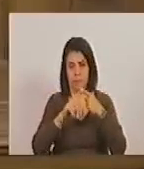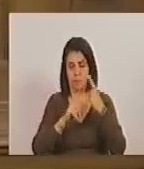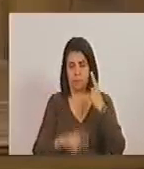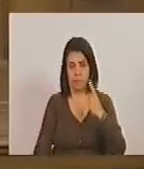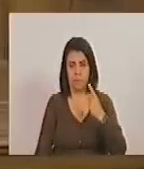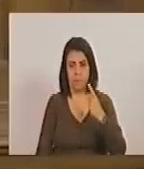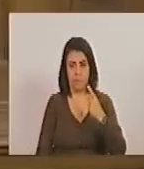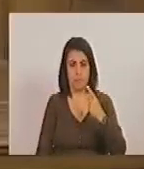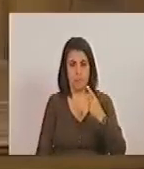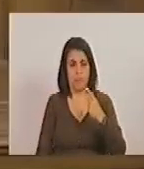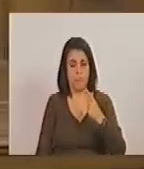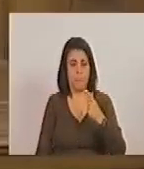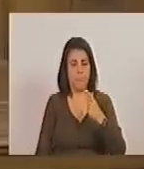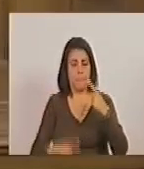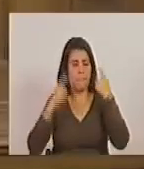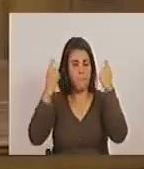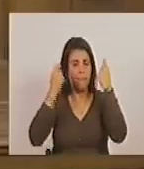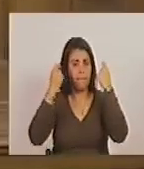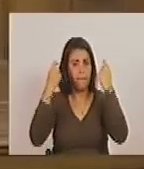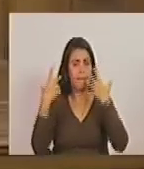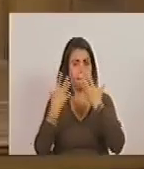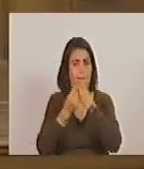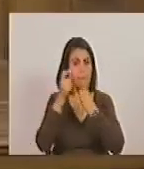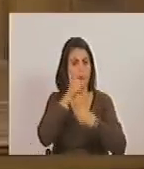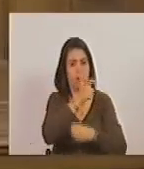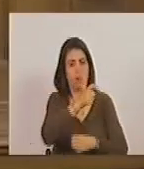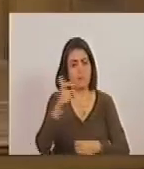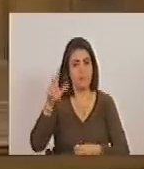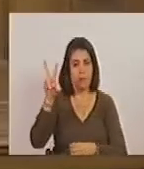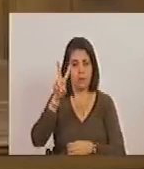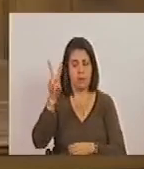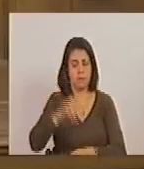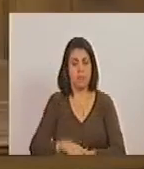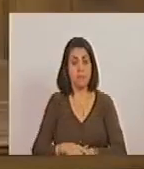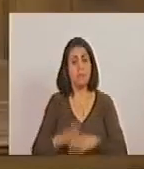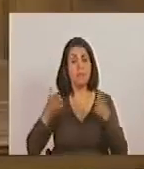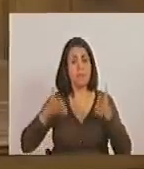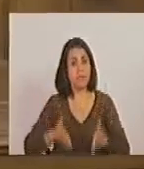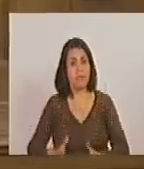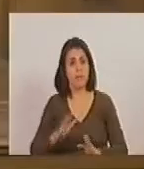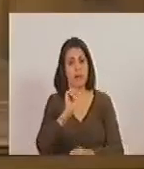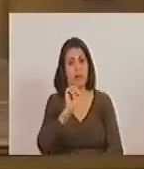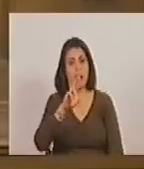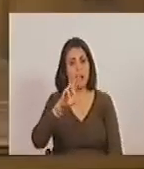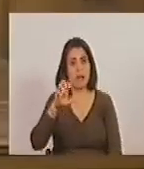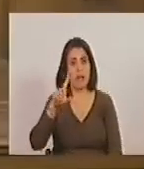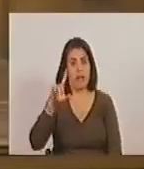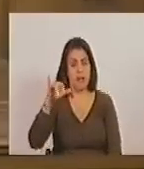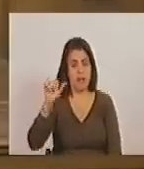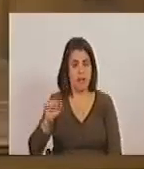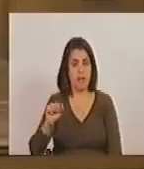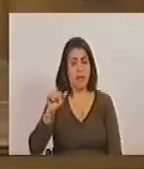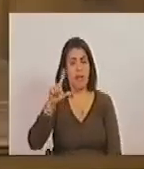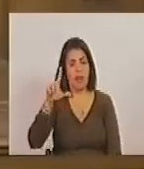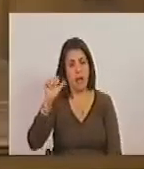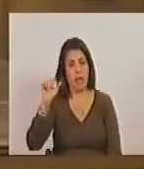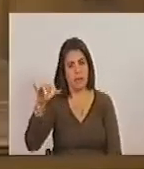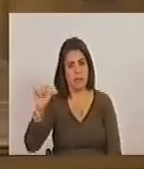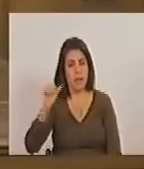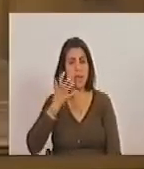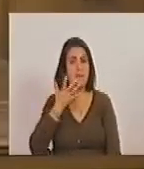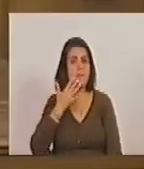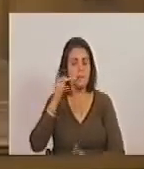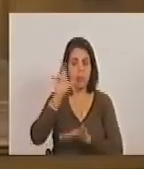primero, celebrar junto al pueblo venezolano el natalicio de Argelia Laya como ejemplo